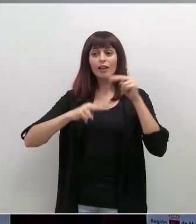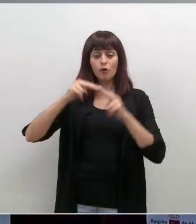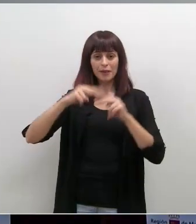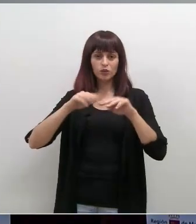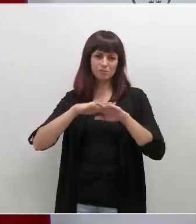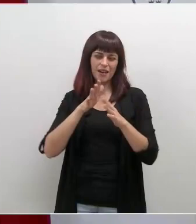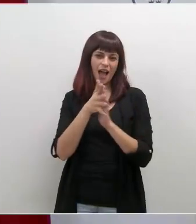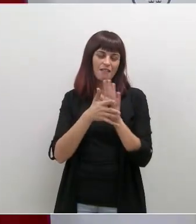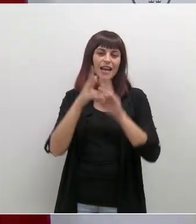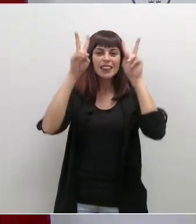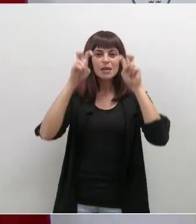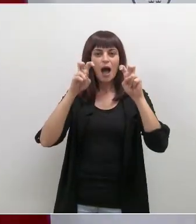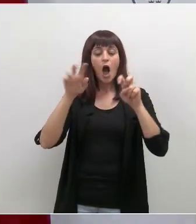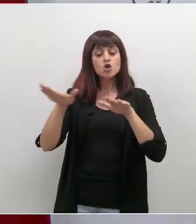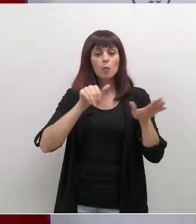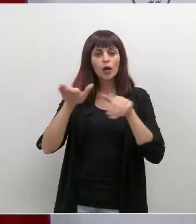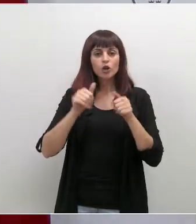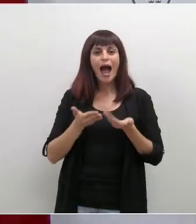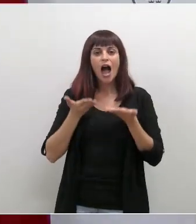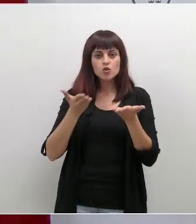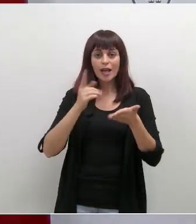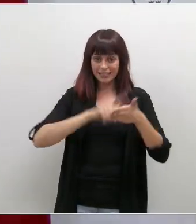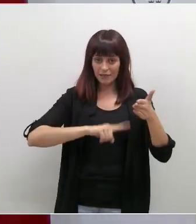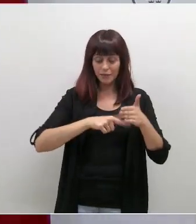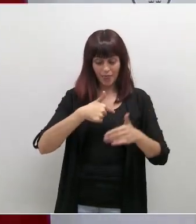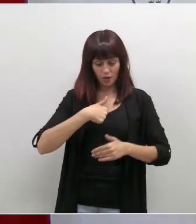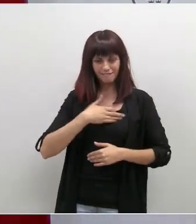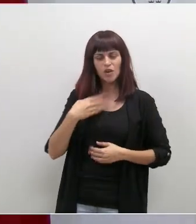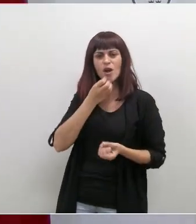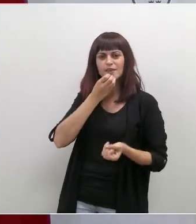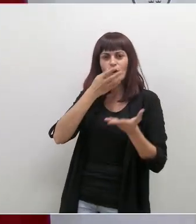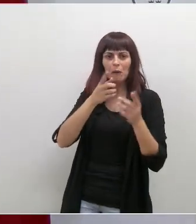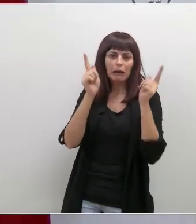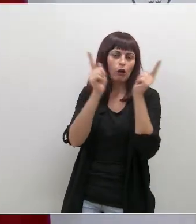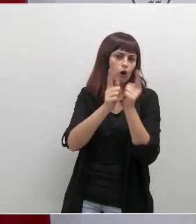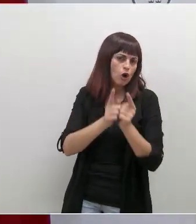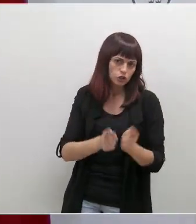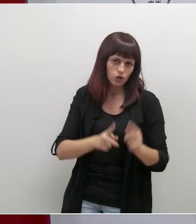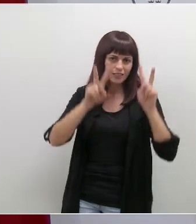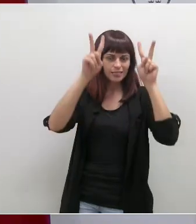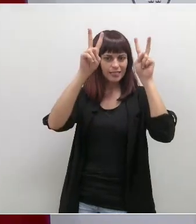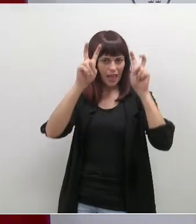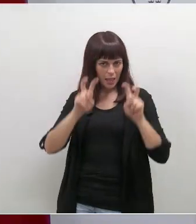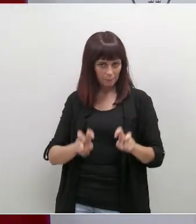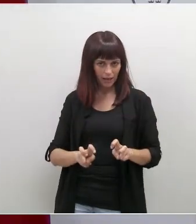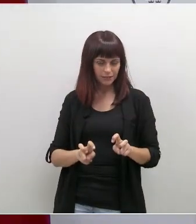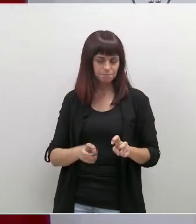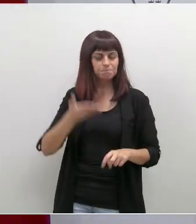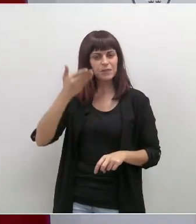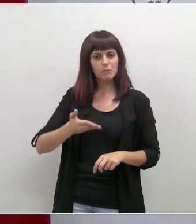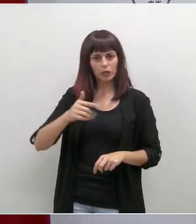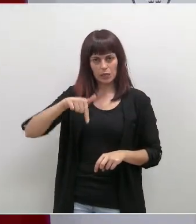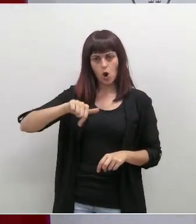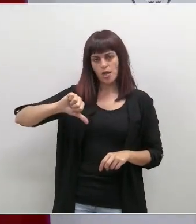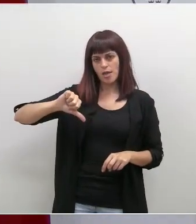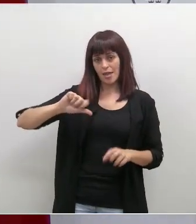la nueva convocatoria de ayudas para alquiler de la vivienda, les voy a informar brevemente sobre algunos de los asuntos más relevantes aprobados